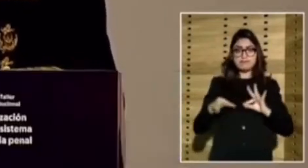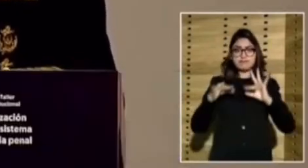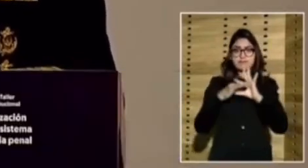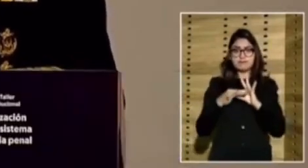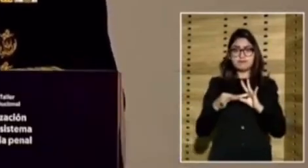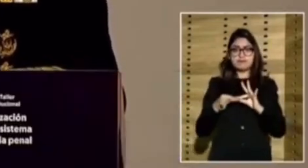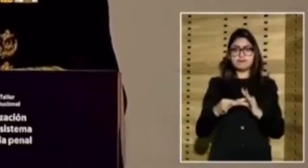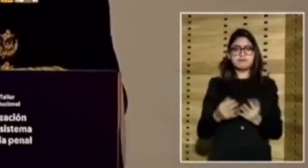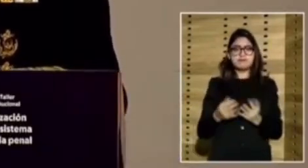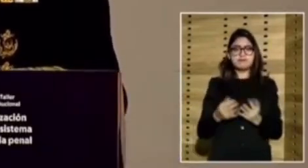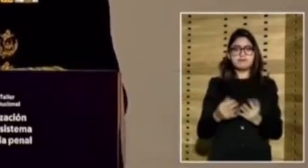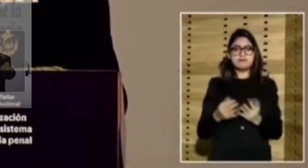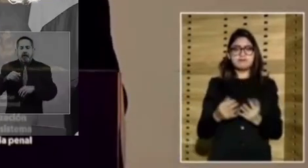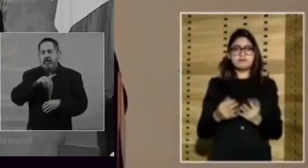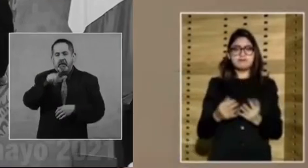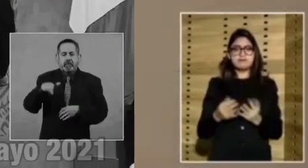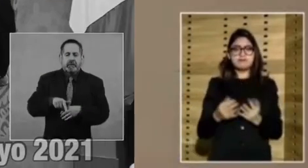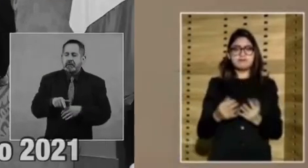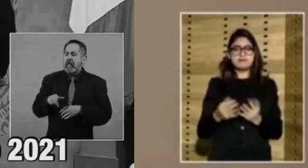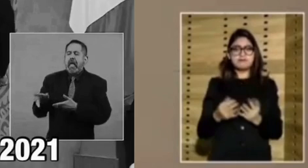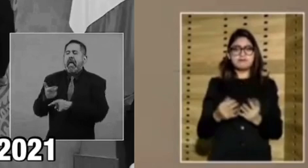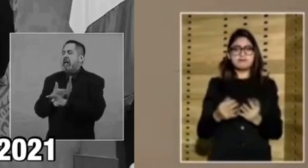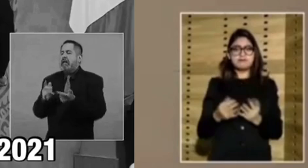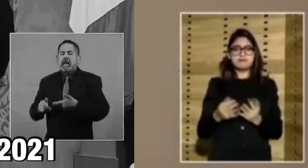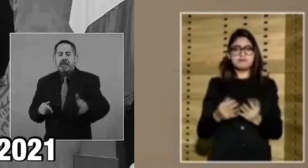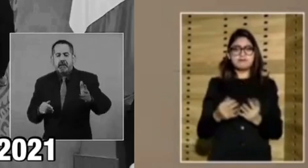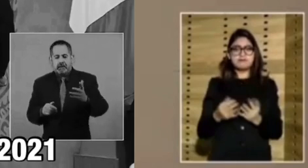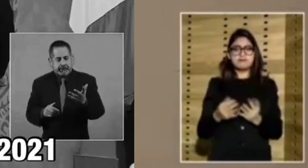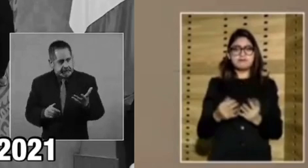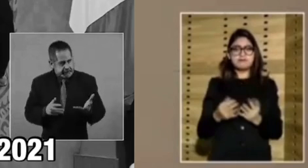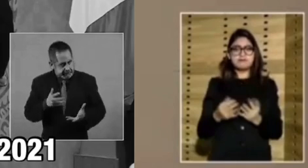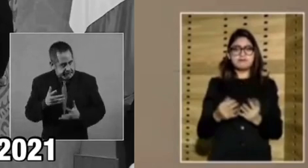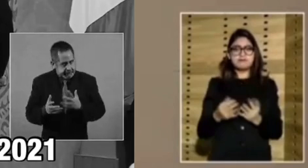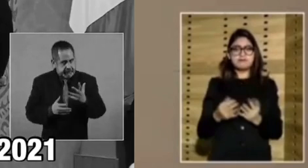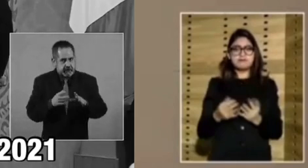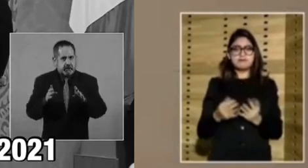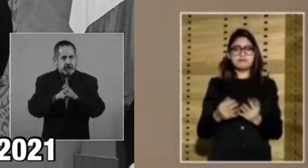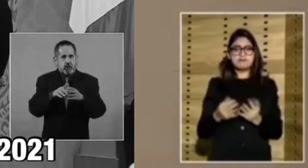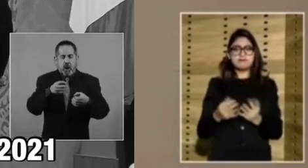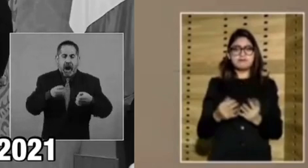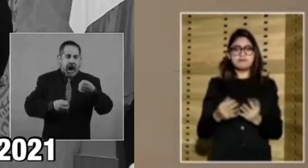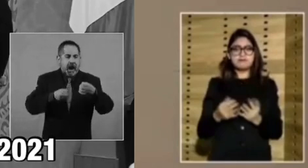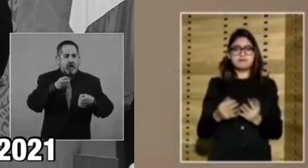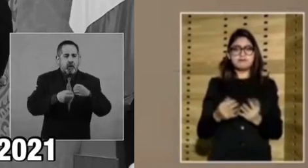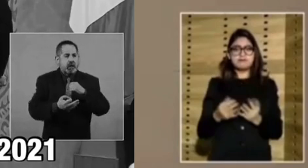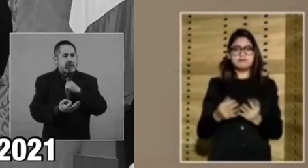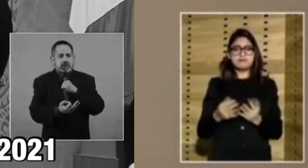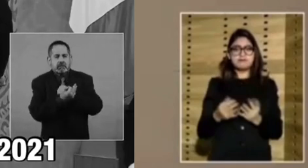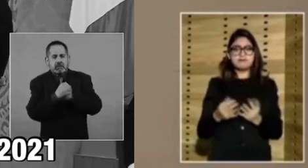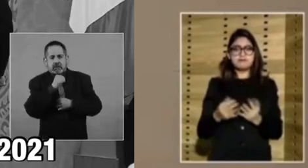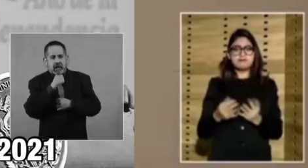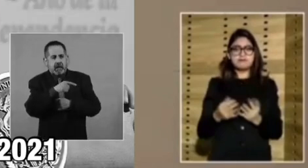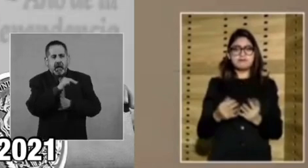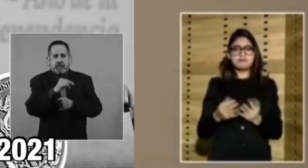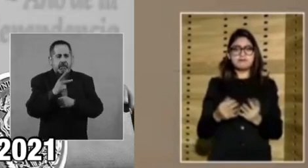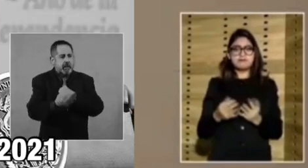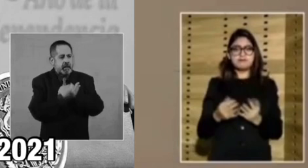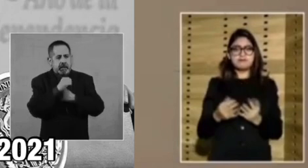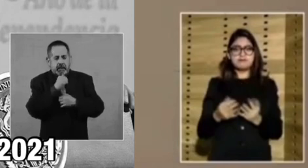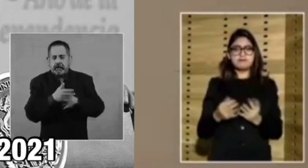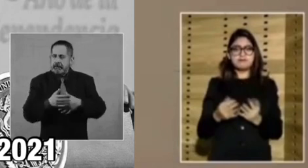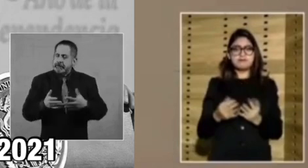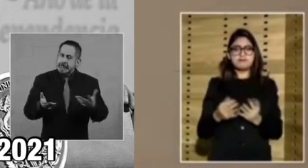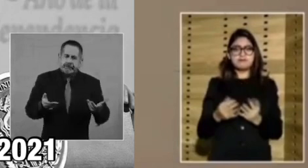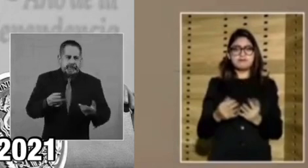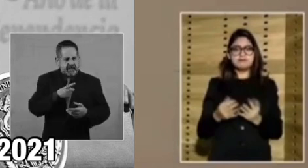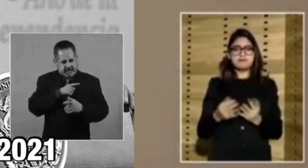algunos días ayudas que no tenemos muchas de jueces y ministerios públicos tenemos